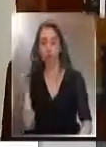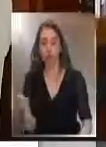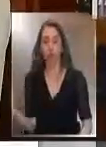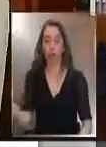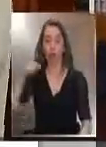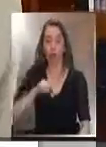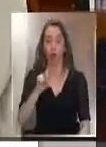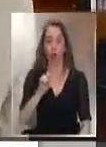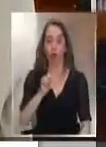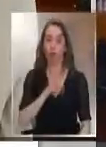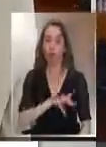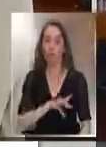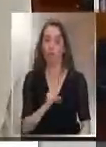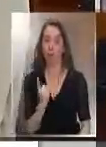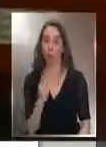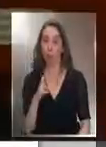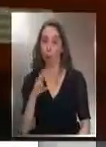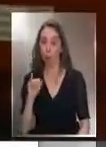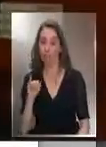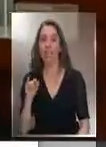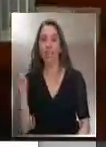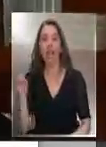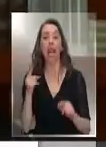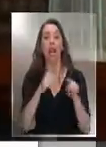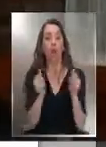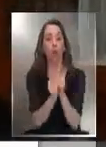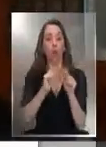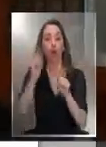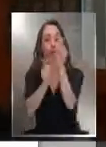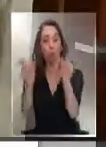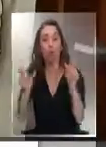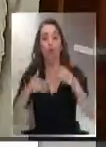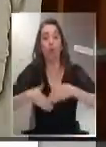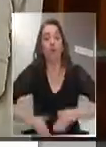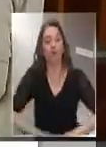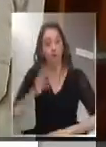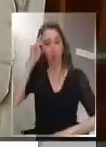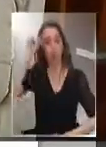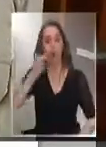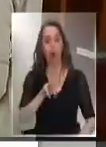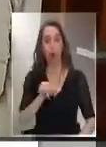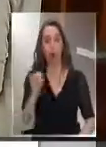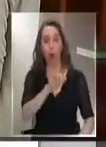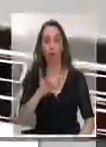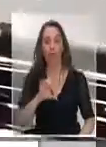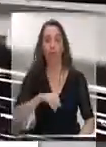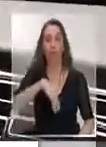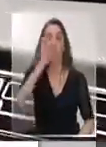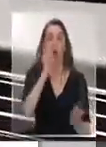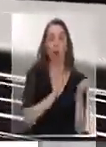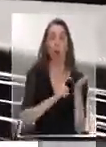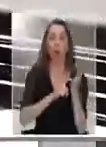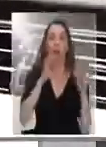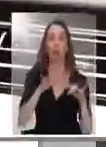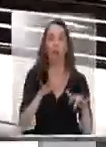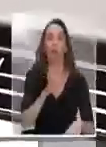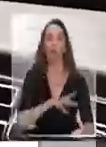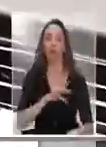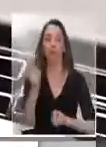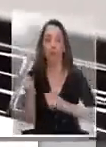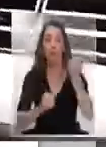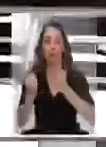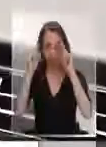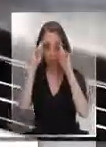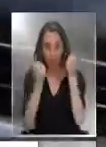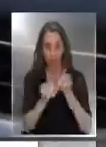a Chile. Él es uno de los cofundadores de Waze, precisamente una de las aplicaciones que más usan en Chile los automovilistas. Ante los